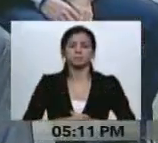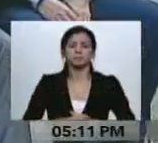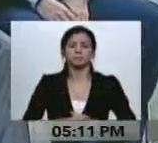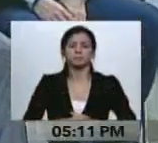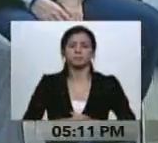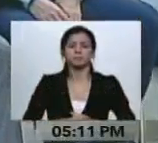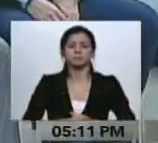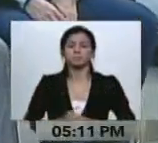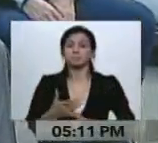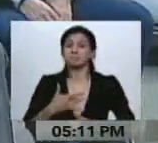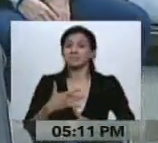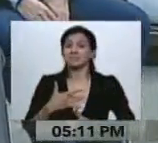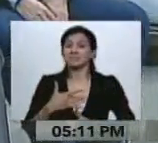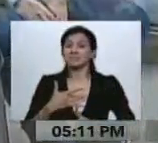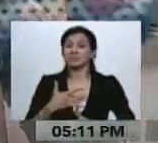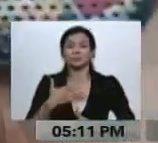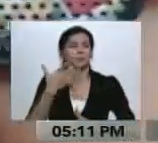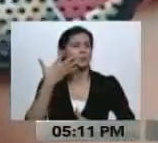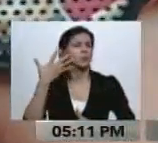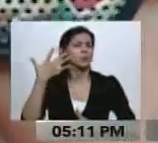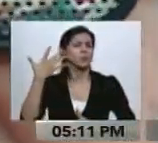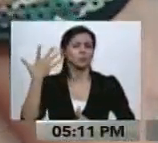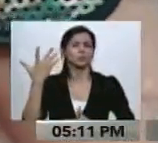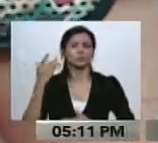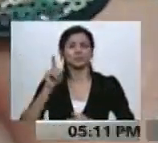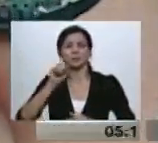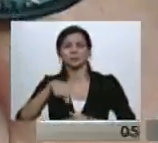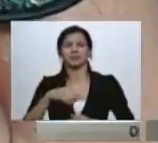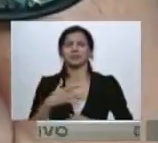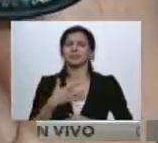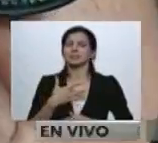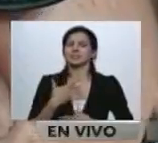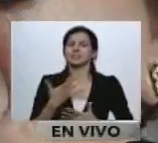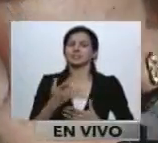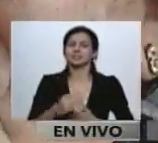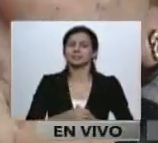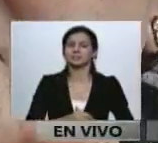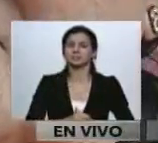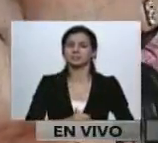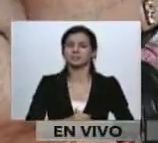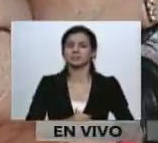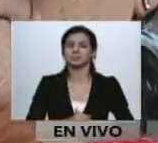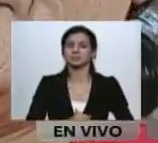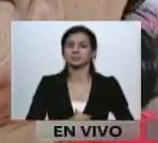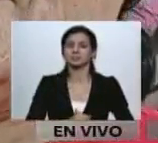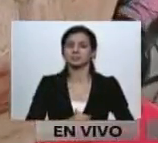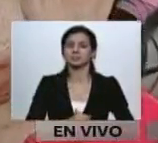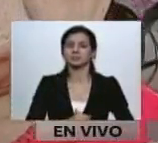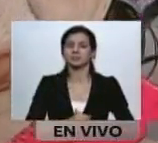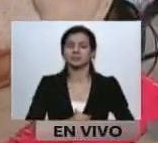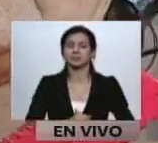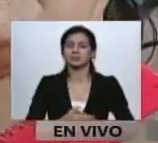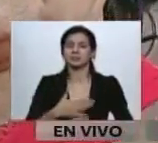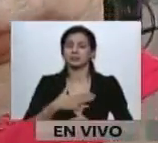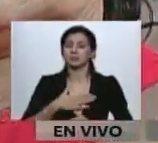como se dice, orgulloso y a la vez sentido de rendirle